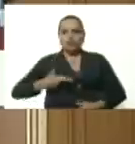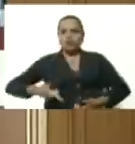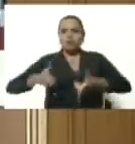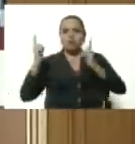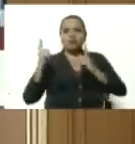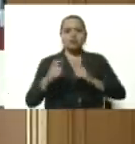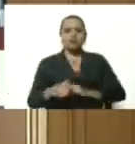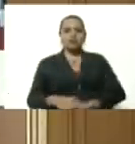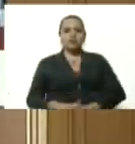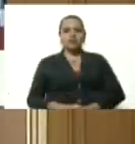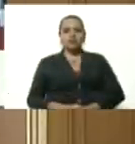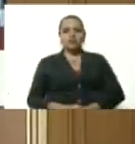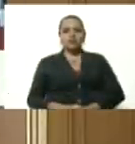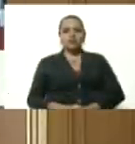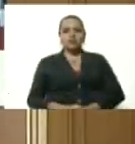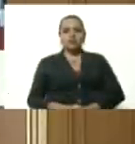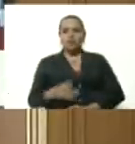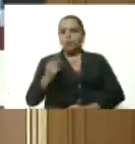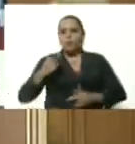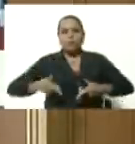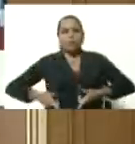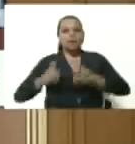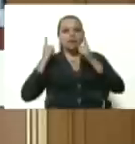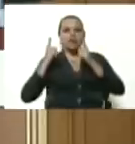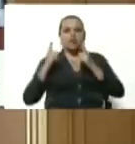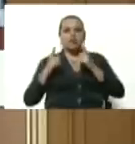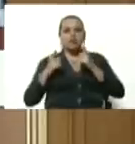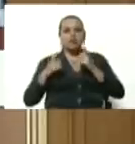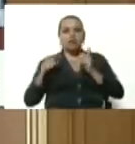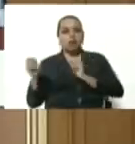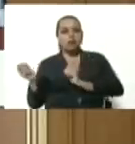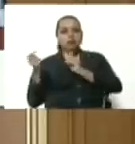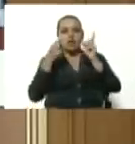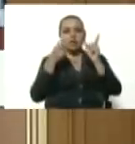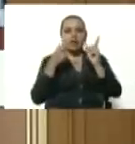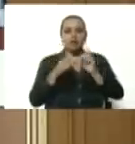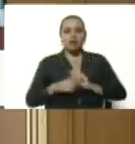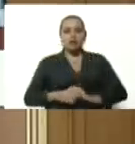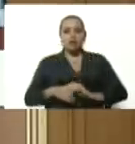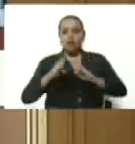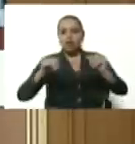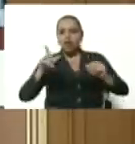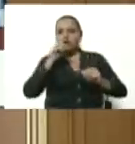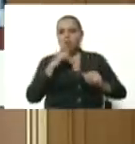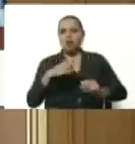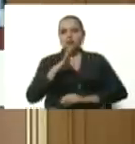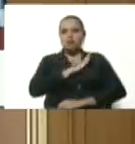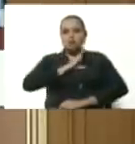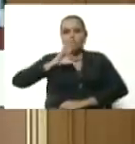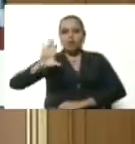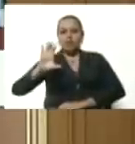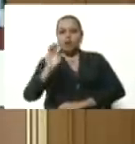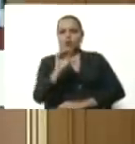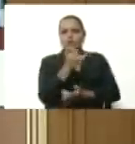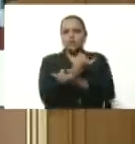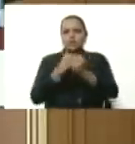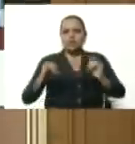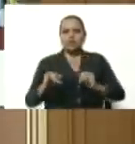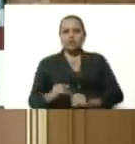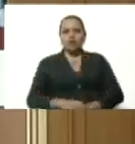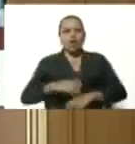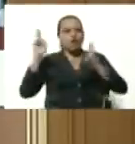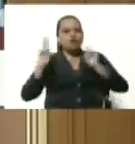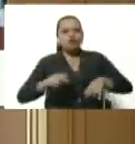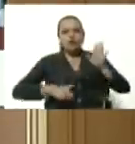a permitir que precisamente nos lleven a un terreno donde no tengamos soberanía ni independencia.